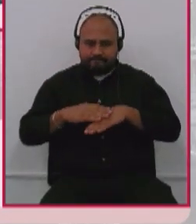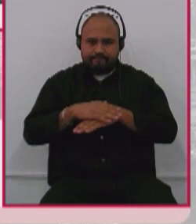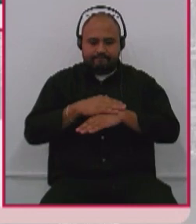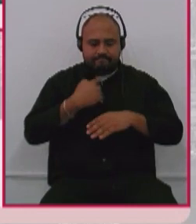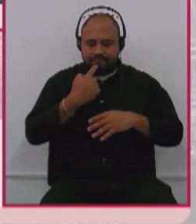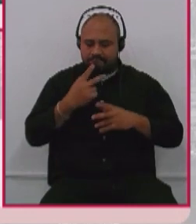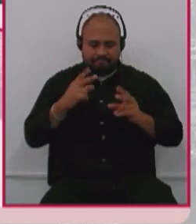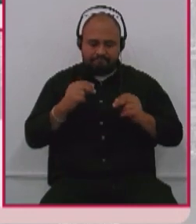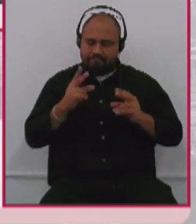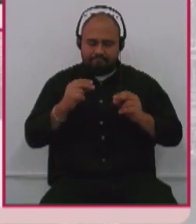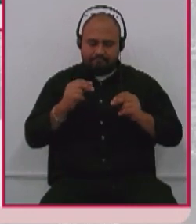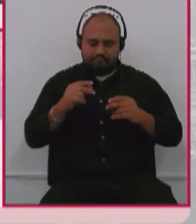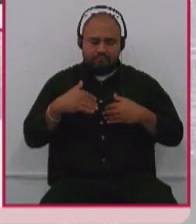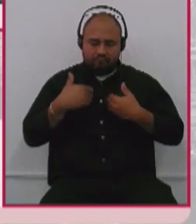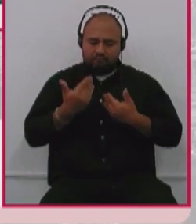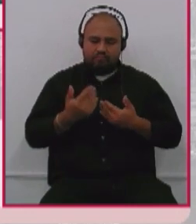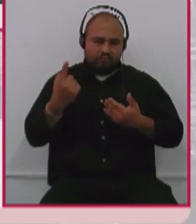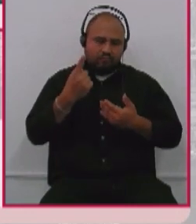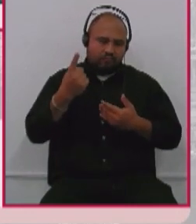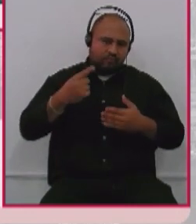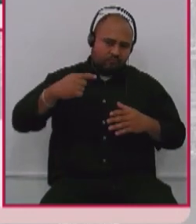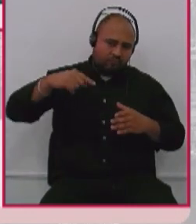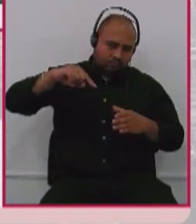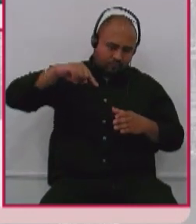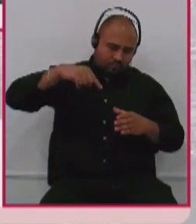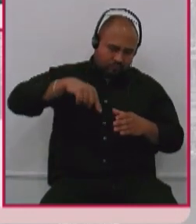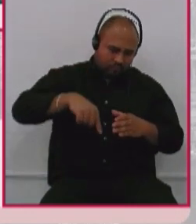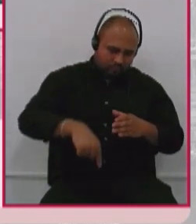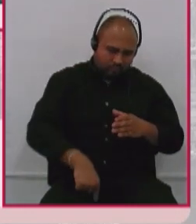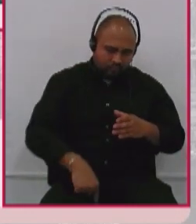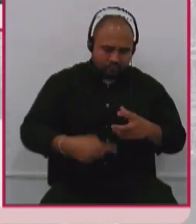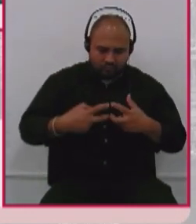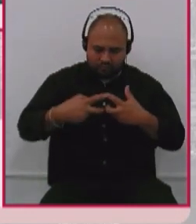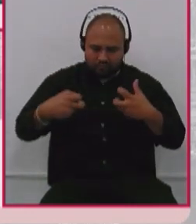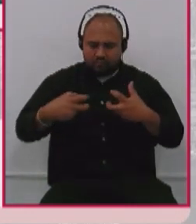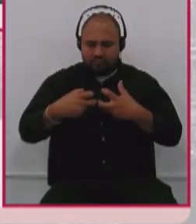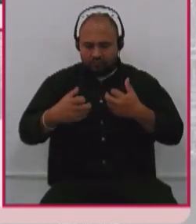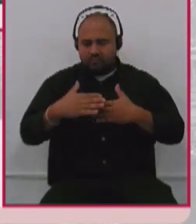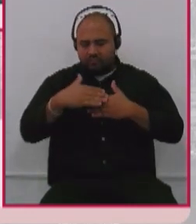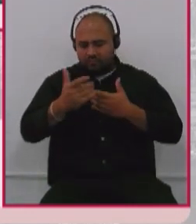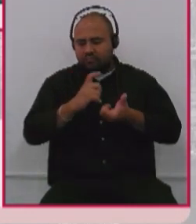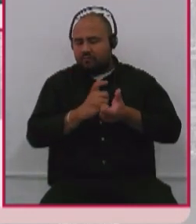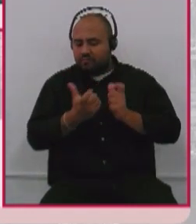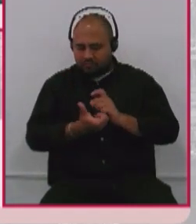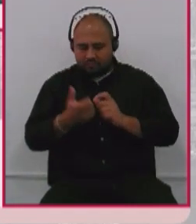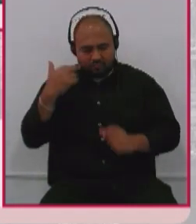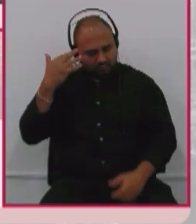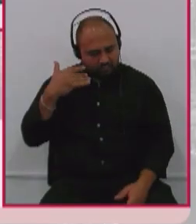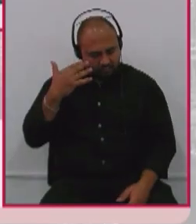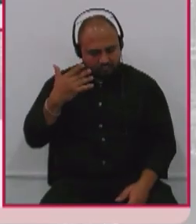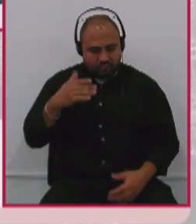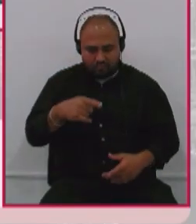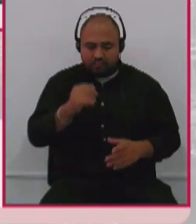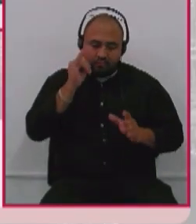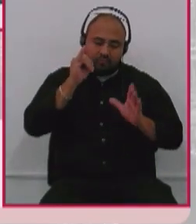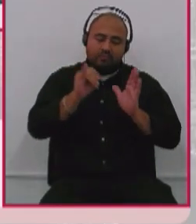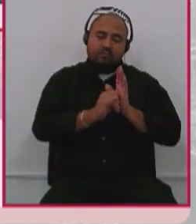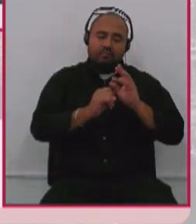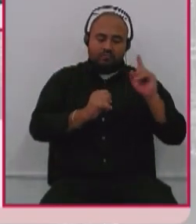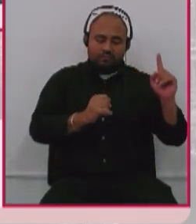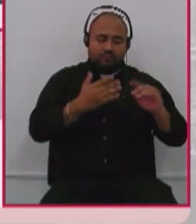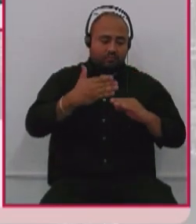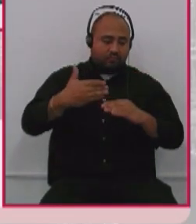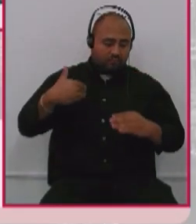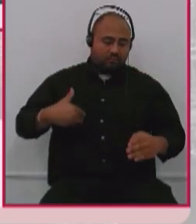zonas superficiales podían generar estos sinkholes, así que solamente el anclaje era necesario en las últimas 3